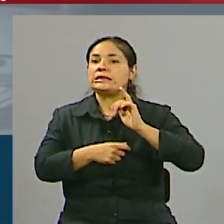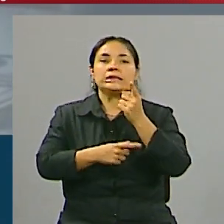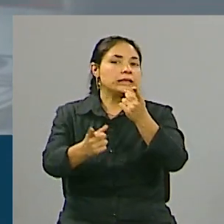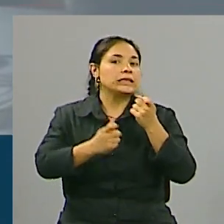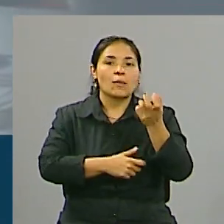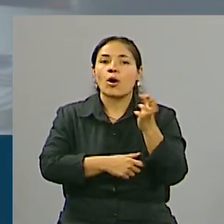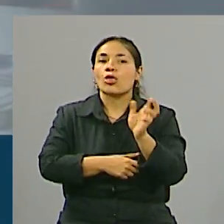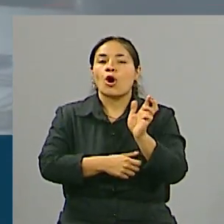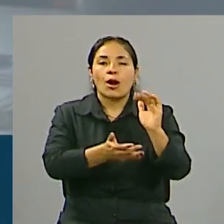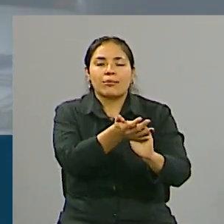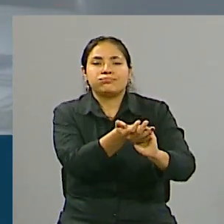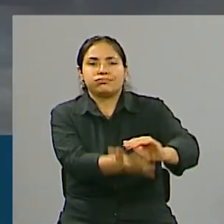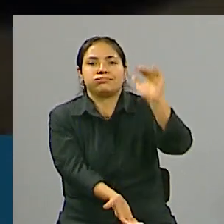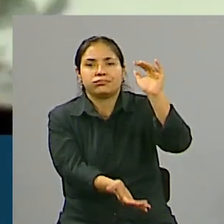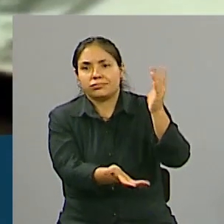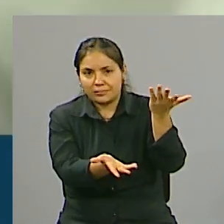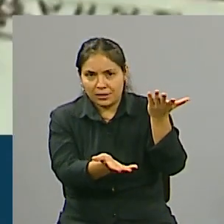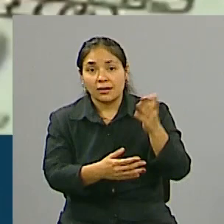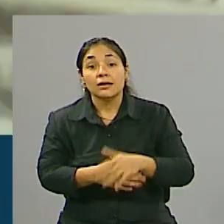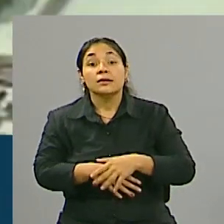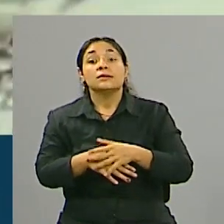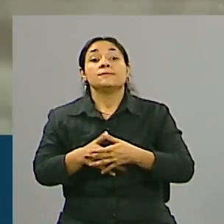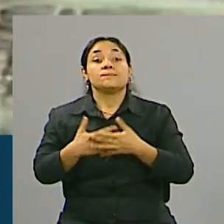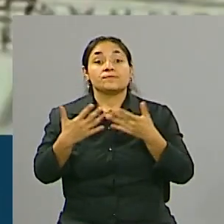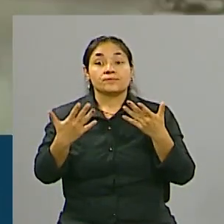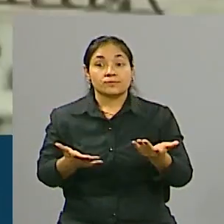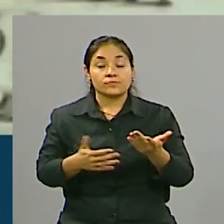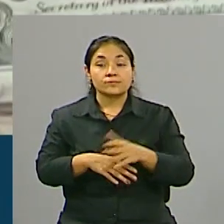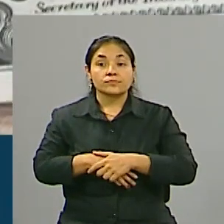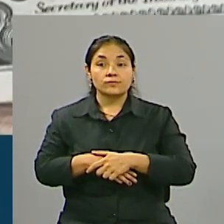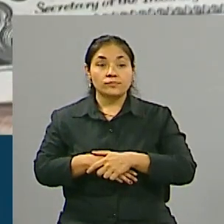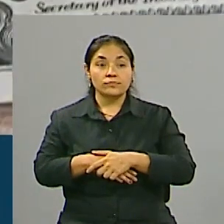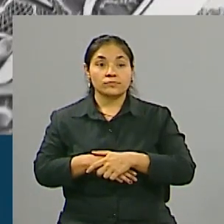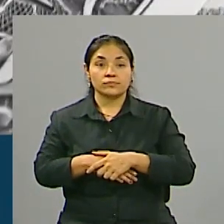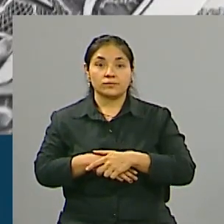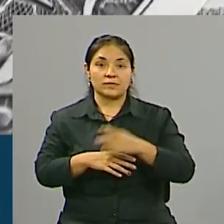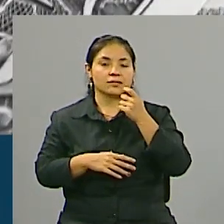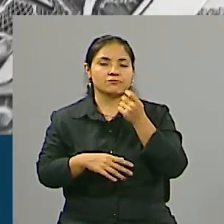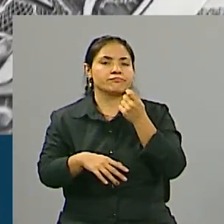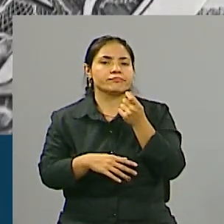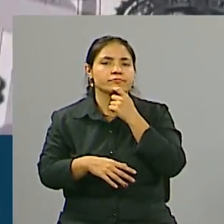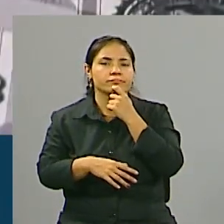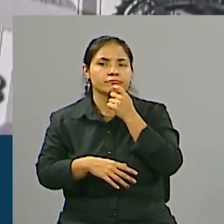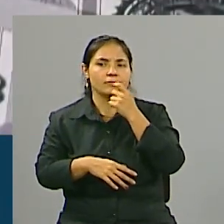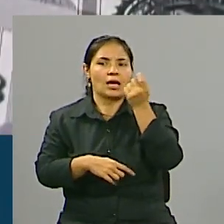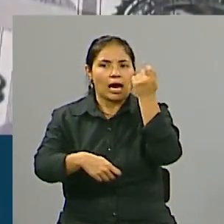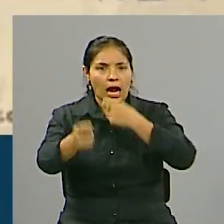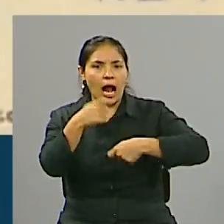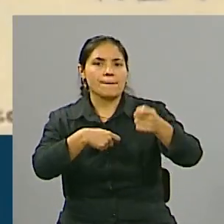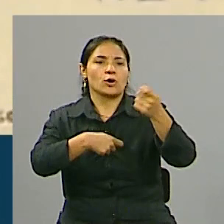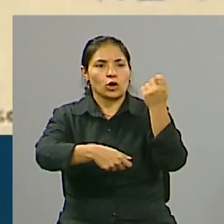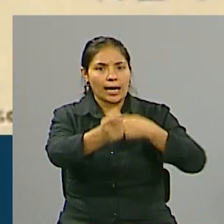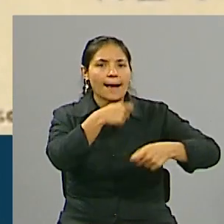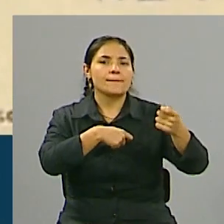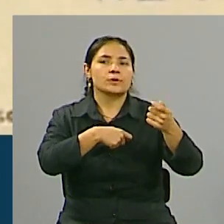Claro. ¿Cuál es la implicancia directa de canjear los dólares a ese tipo de cambio? Bueno, obviamente